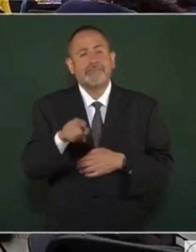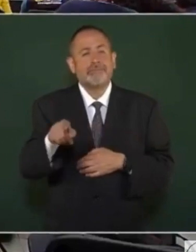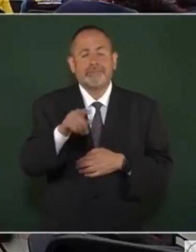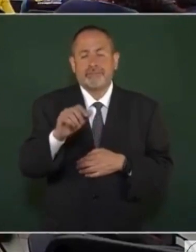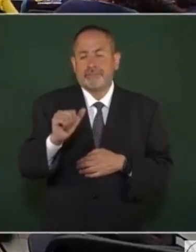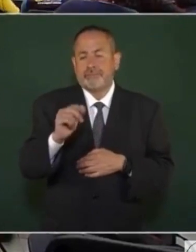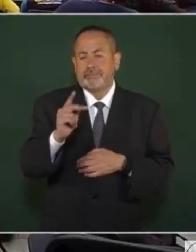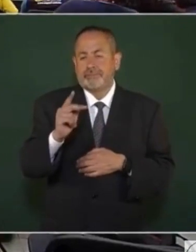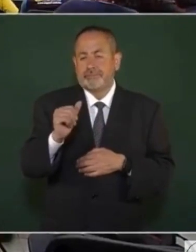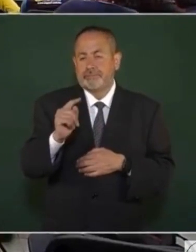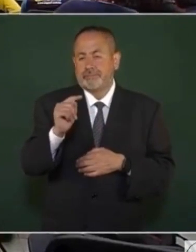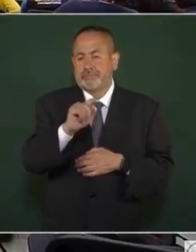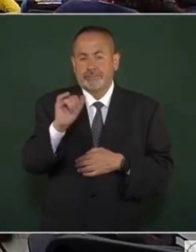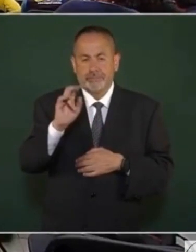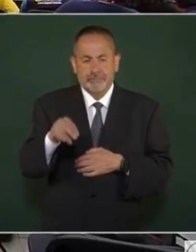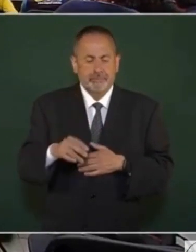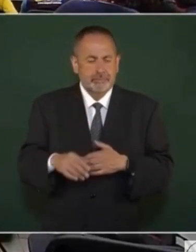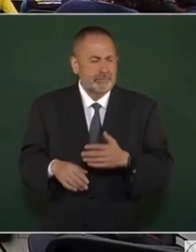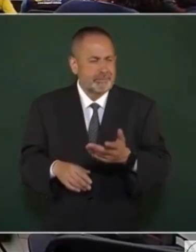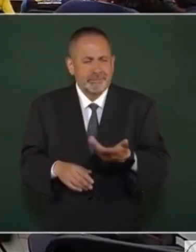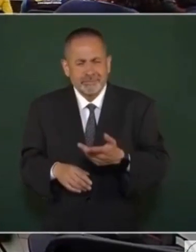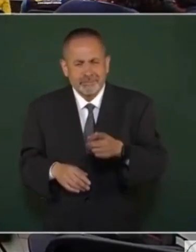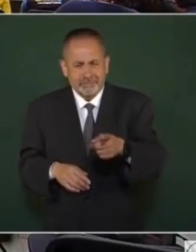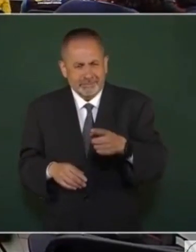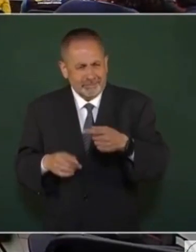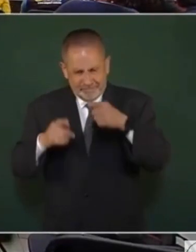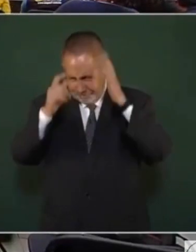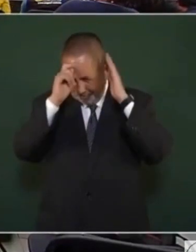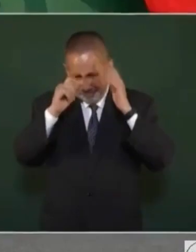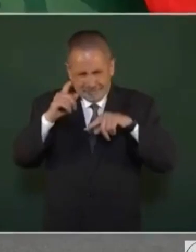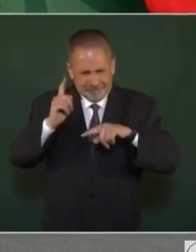caliente, le dice, oye, ¿no te vas a quitar